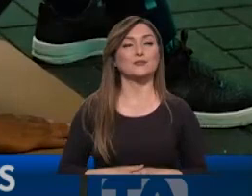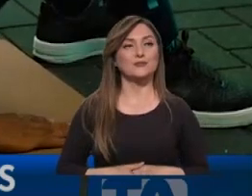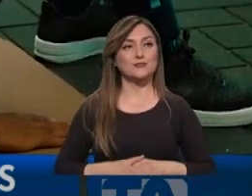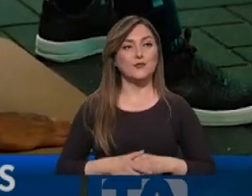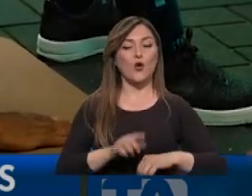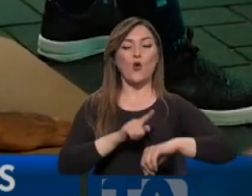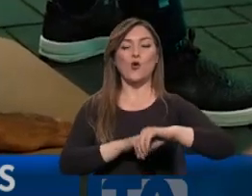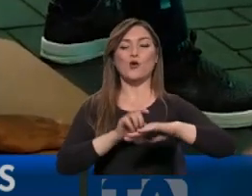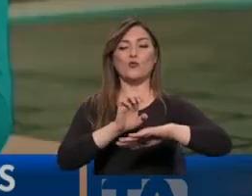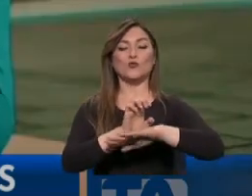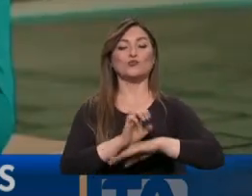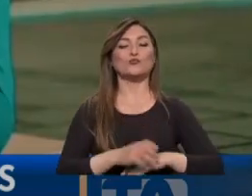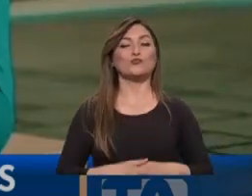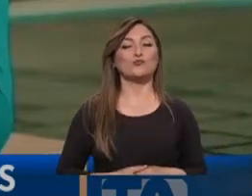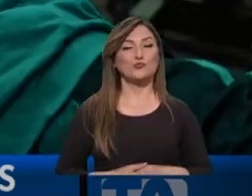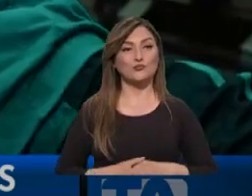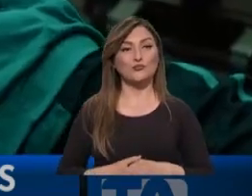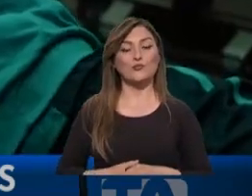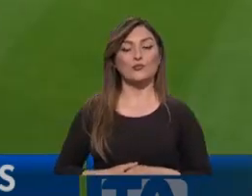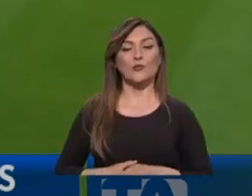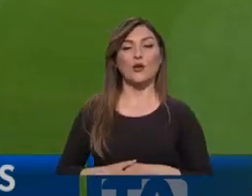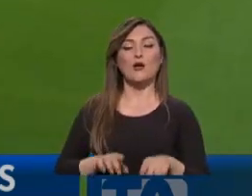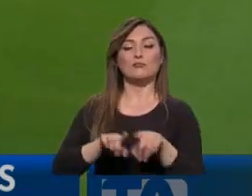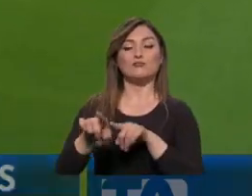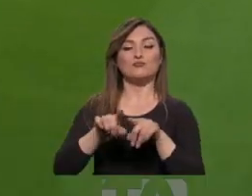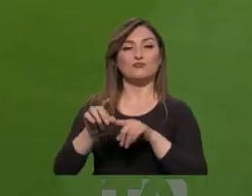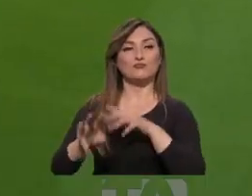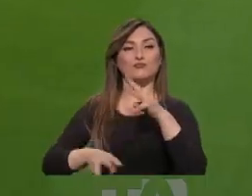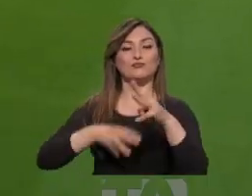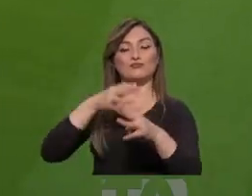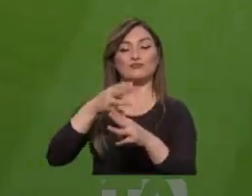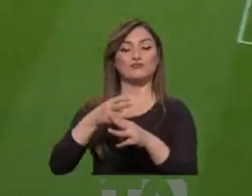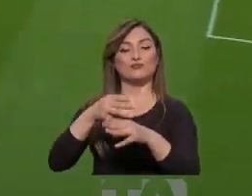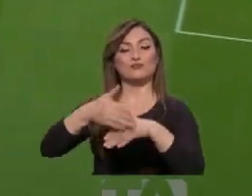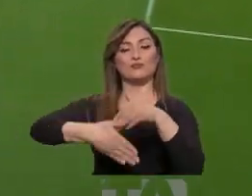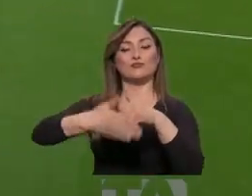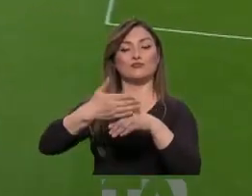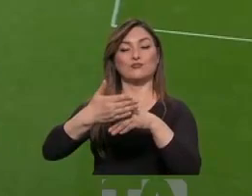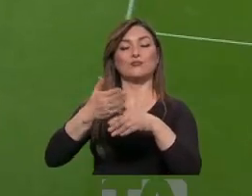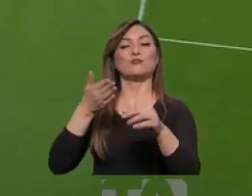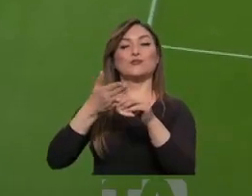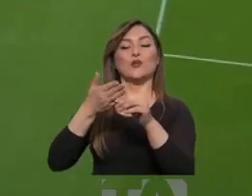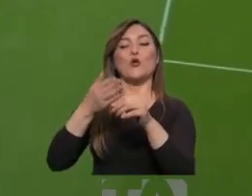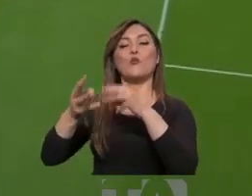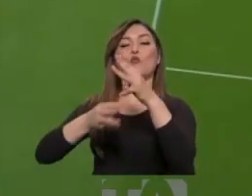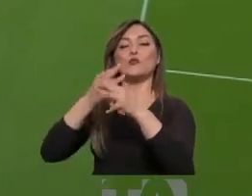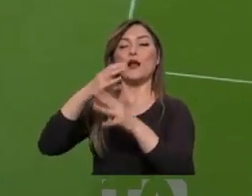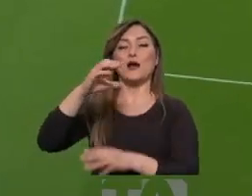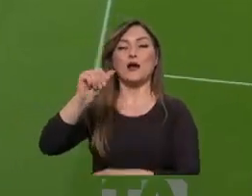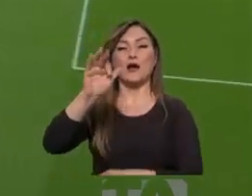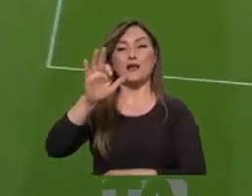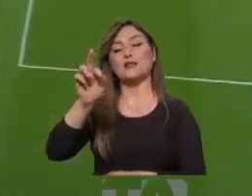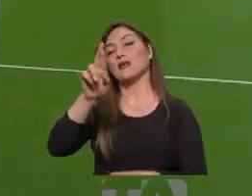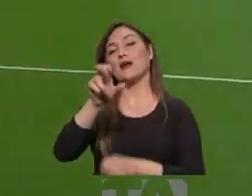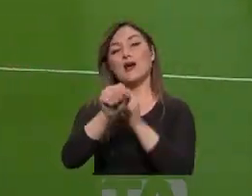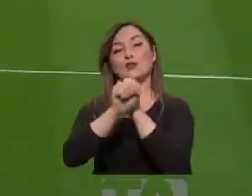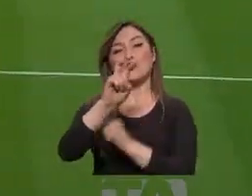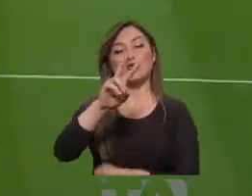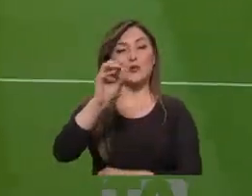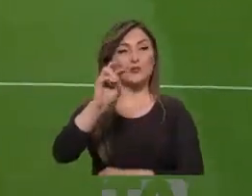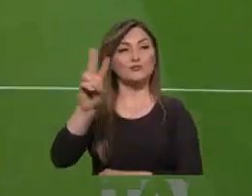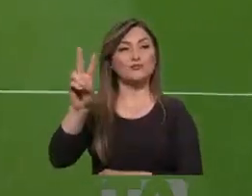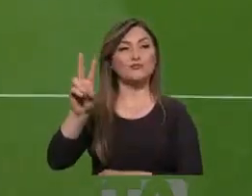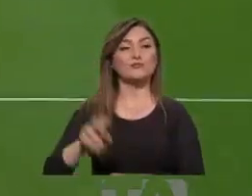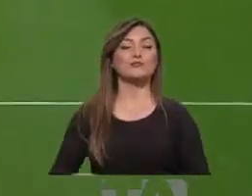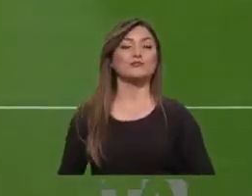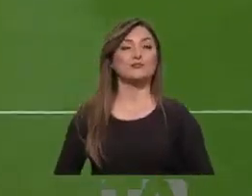de Ecuador, en la continuación de las eliminatorias sudamericanas rumbo al Mundial de Qatar 2022. Pablo